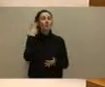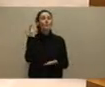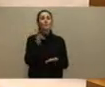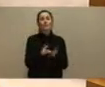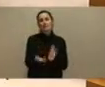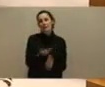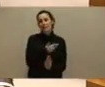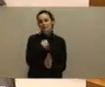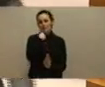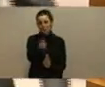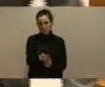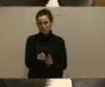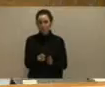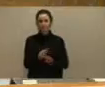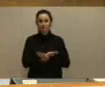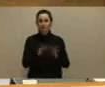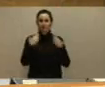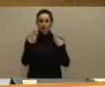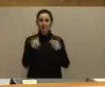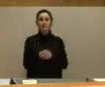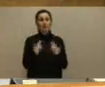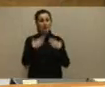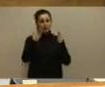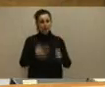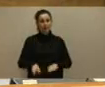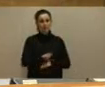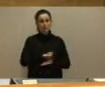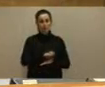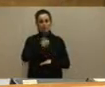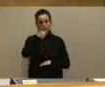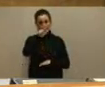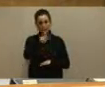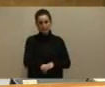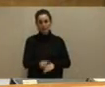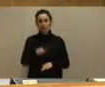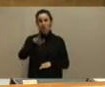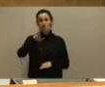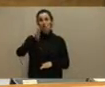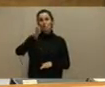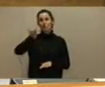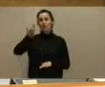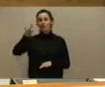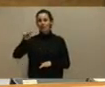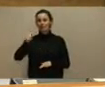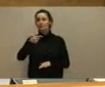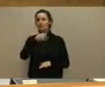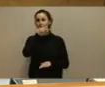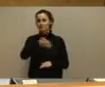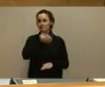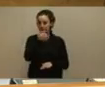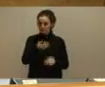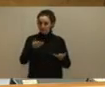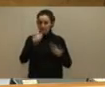anteriormente cuando nos hemos personado. Muchas gracias. Gracias, señor consejero. Señor de Rueda tiene la palabra. Sí, gracias,